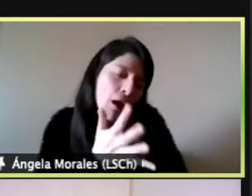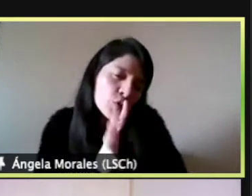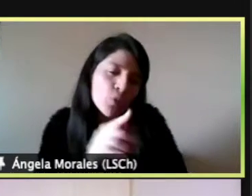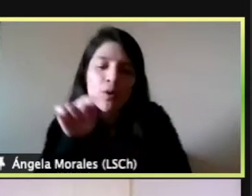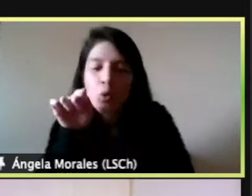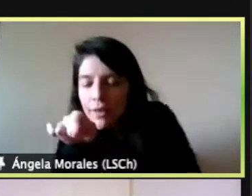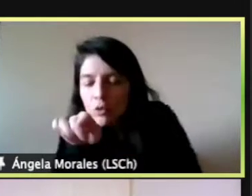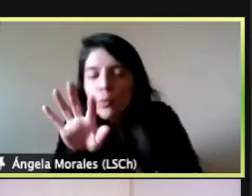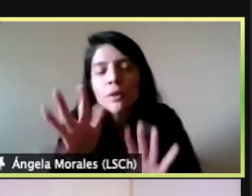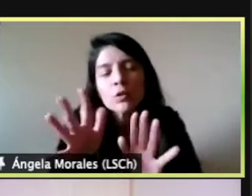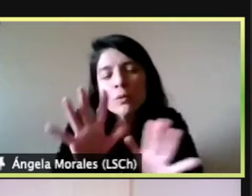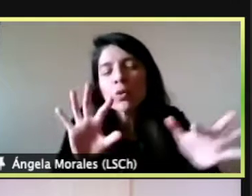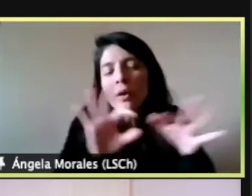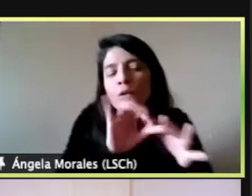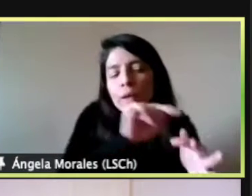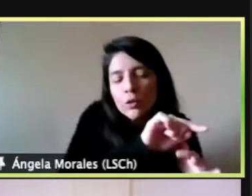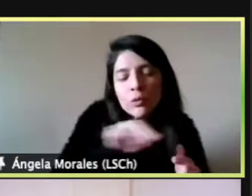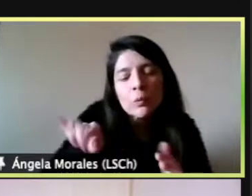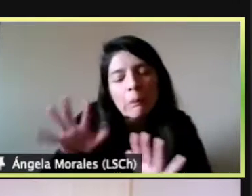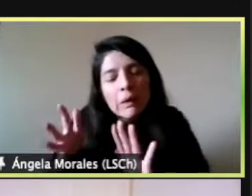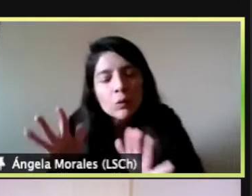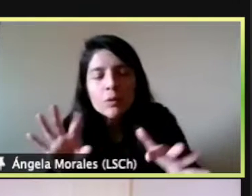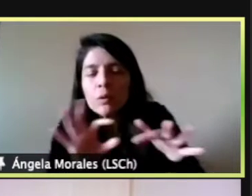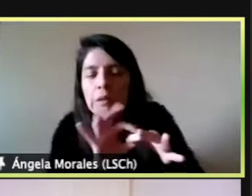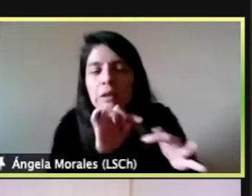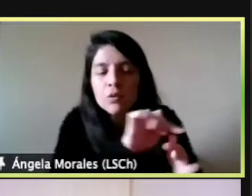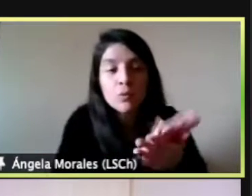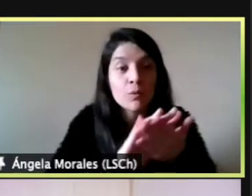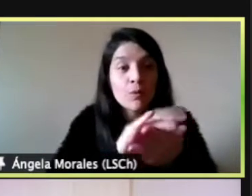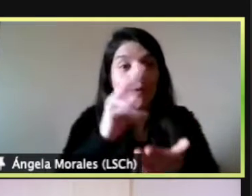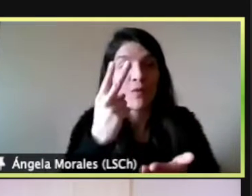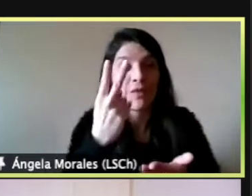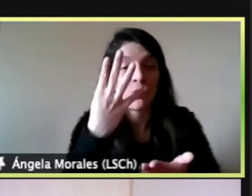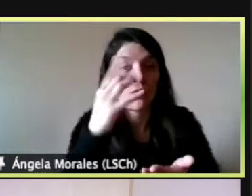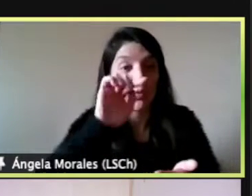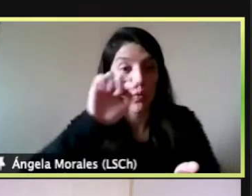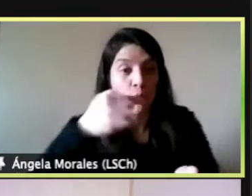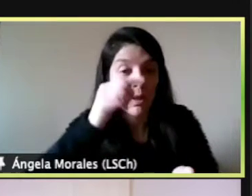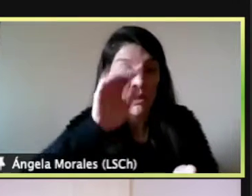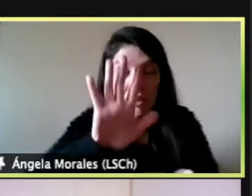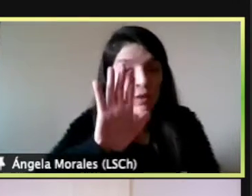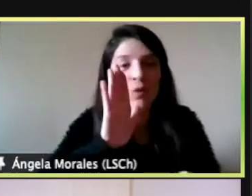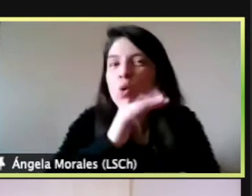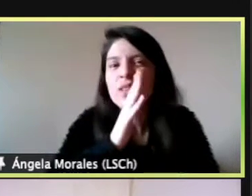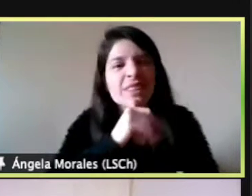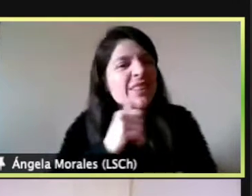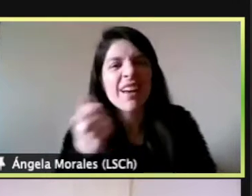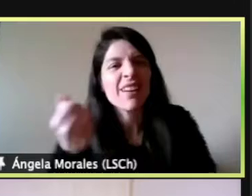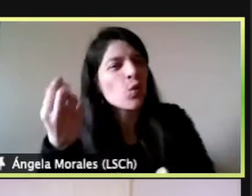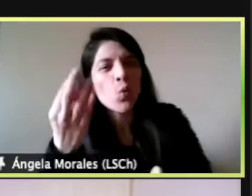Entonces, por ejemplo, en este caso, 24,5 no está en estos valores. No existe.